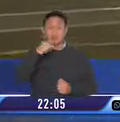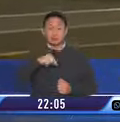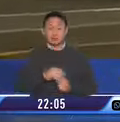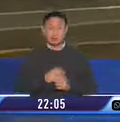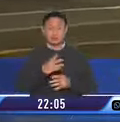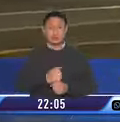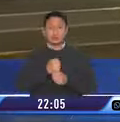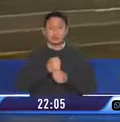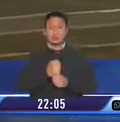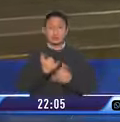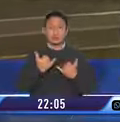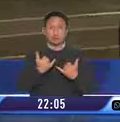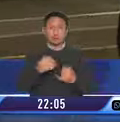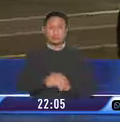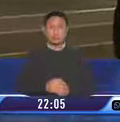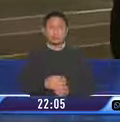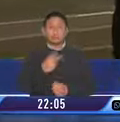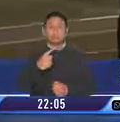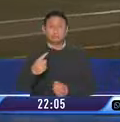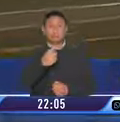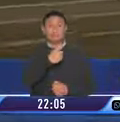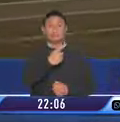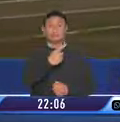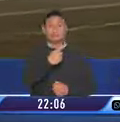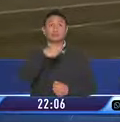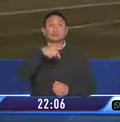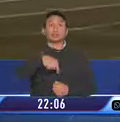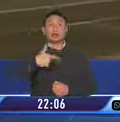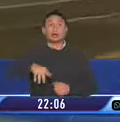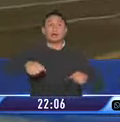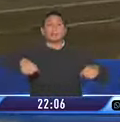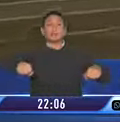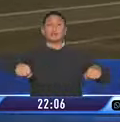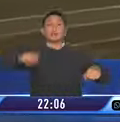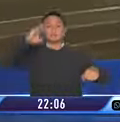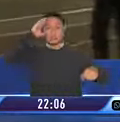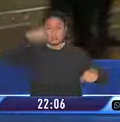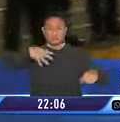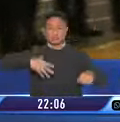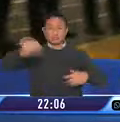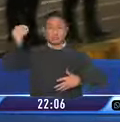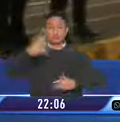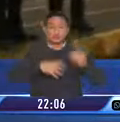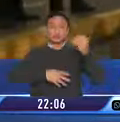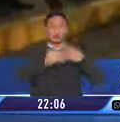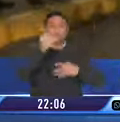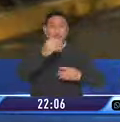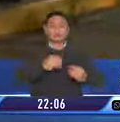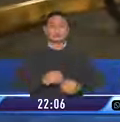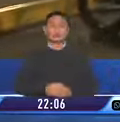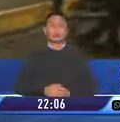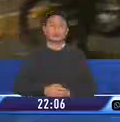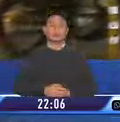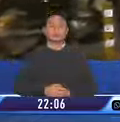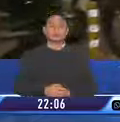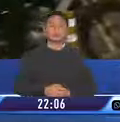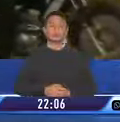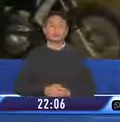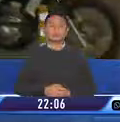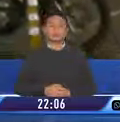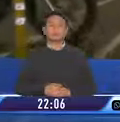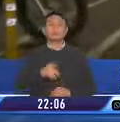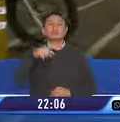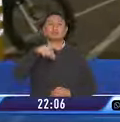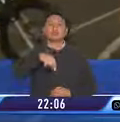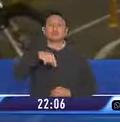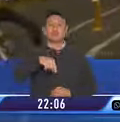la seguridad. En este momento podemos ver algunos motorizados ya retirarse de este sitio en donde se